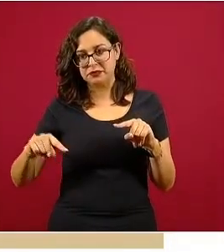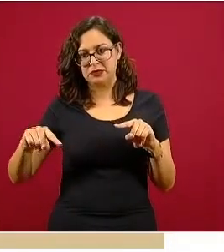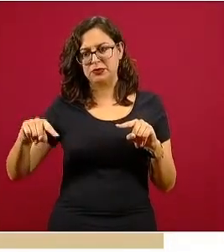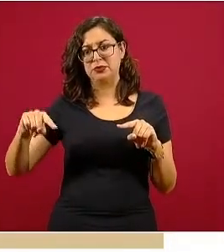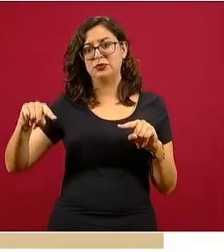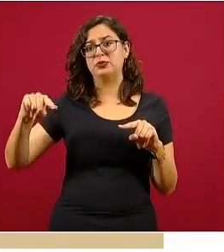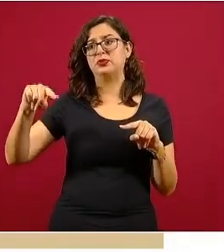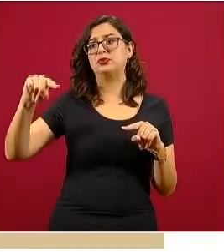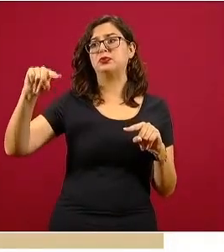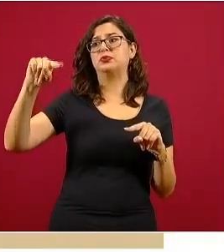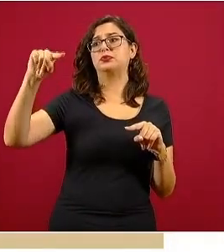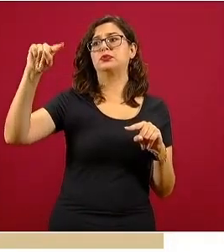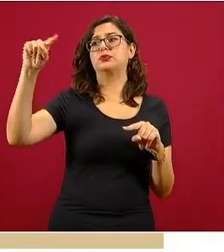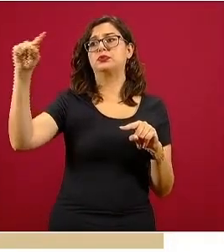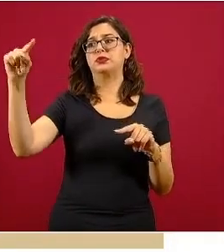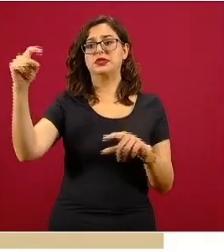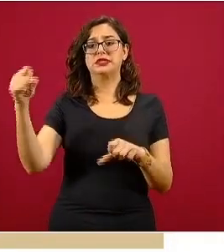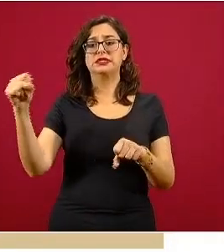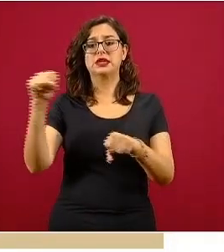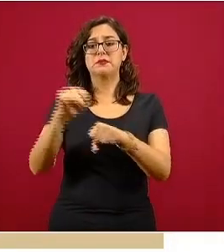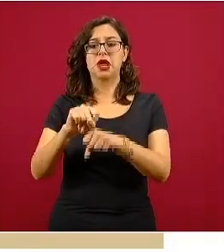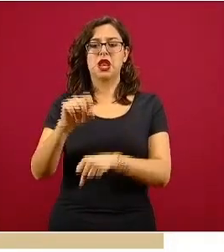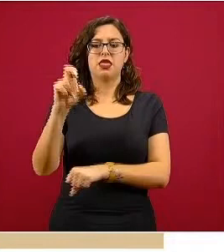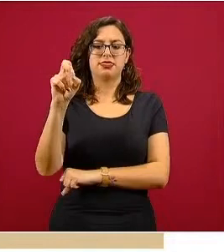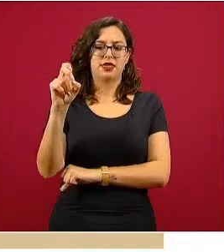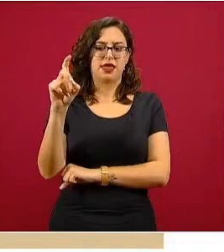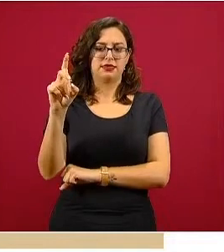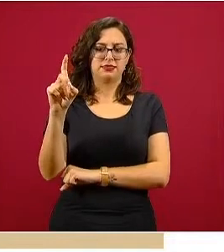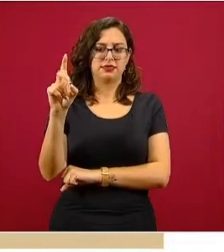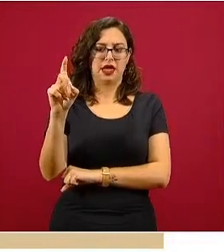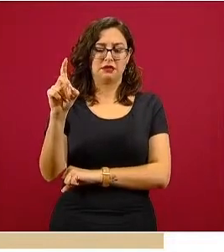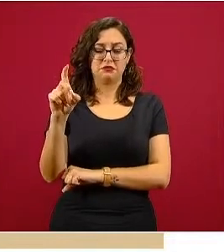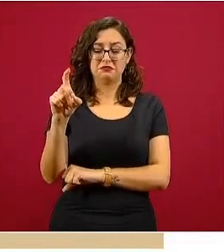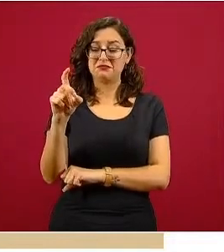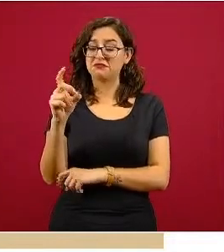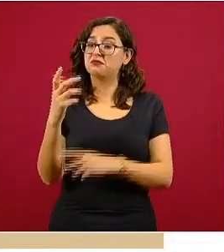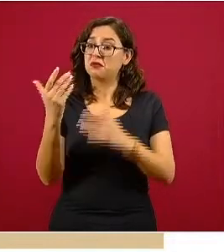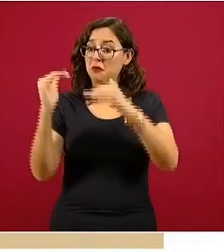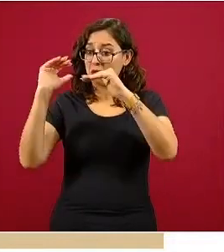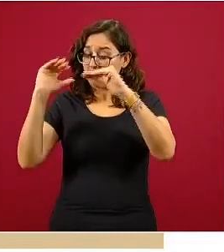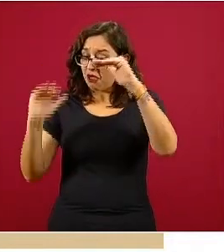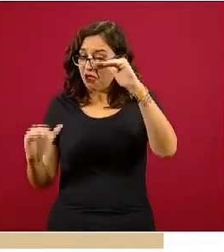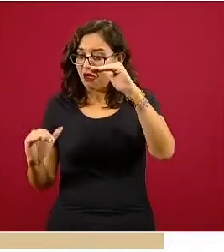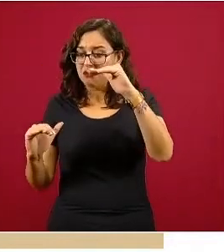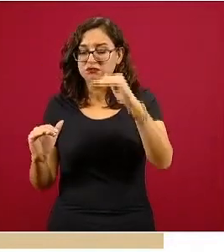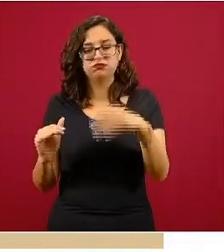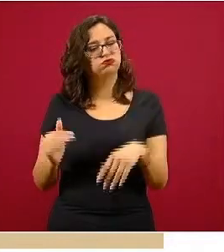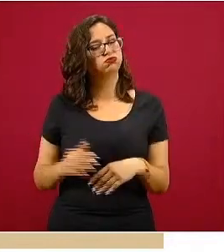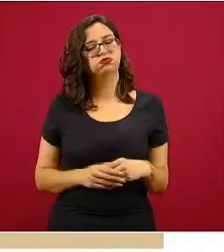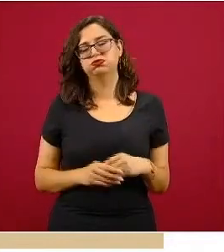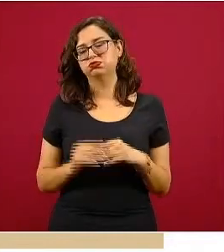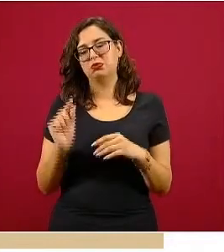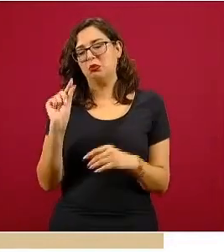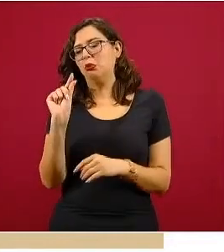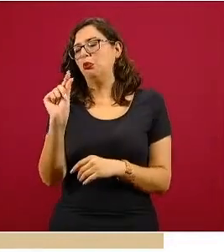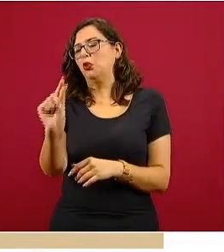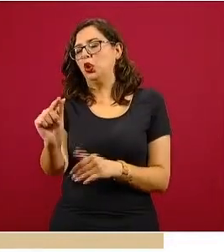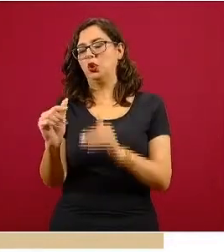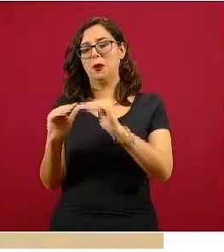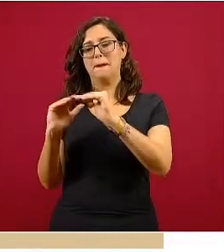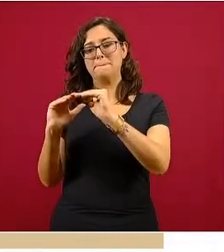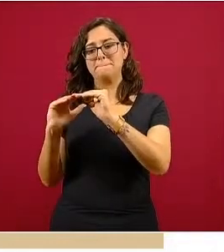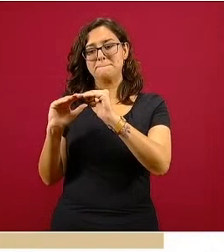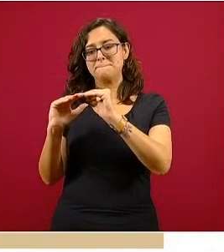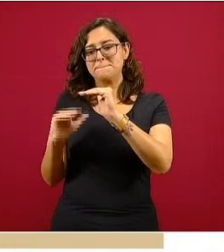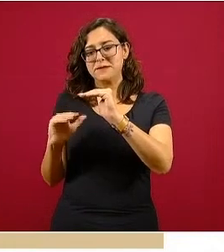se obtiene en la semana número 30. Todavía es una tendencia descendente ligera, digamos que está todavía en la